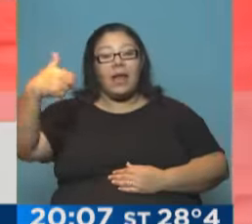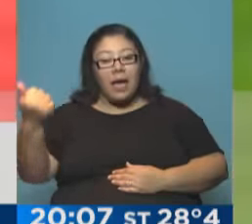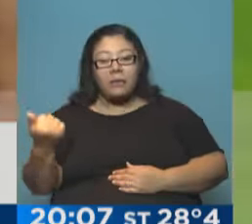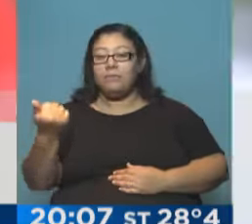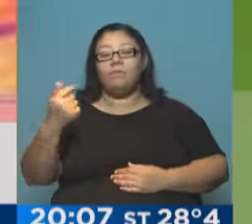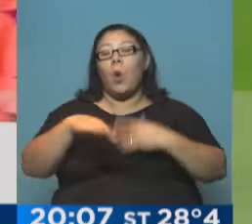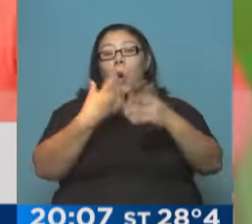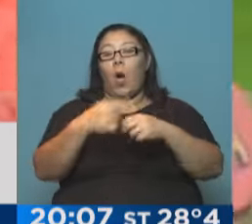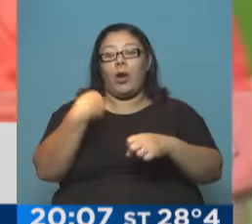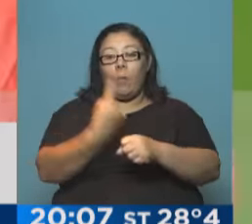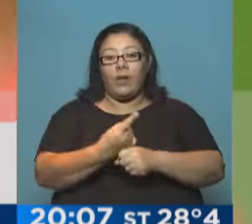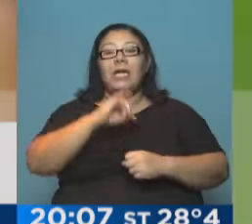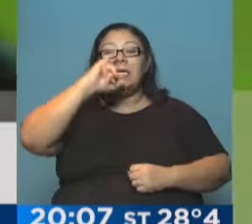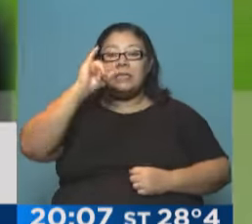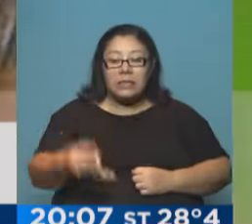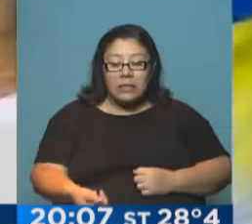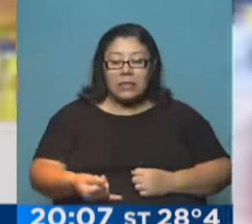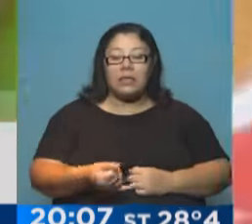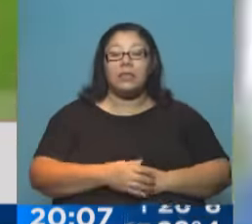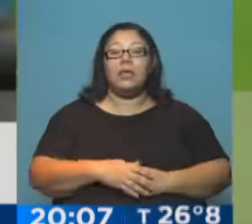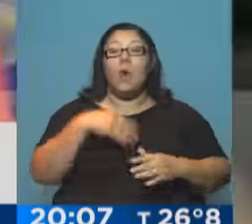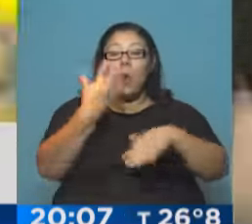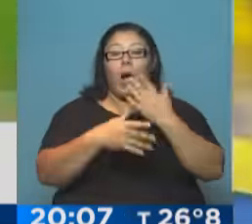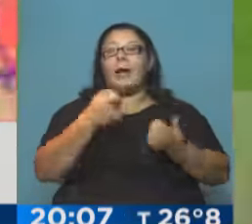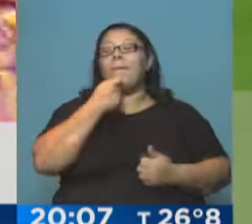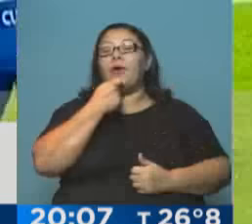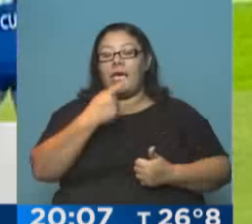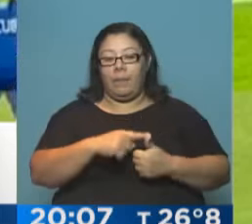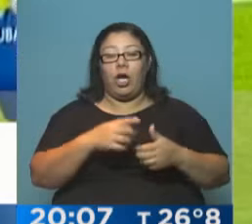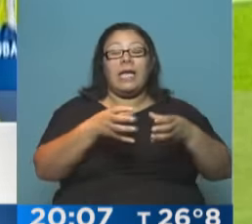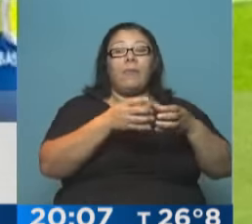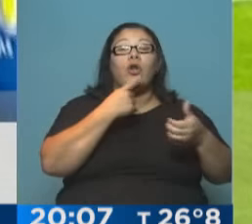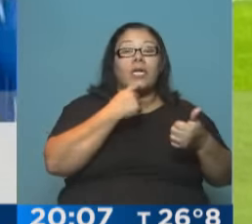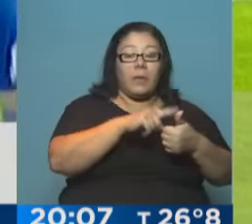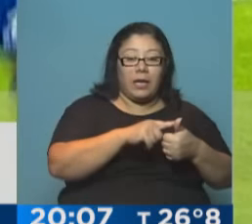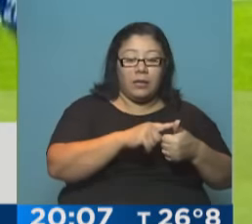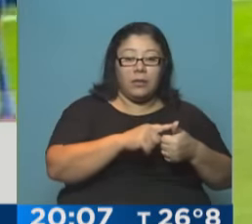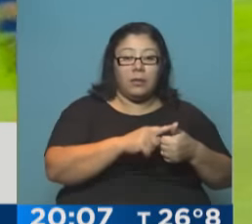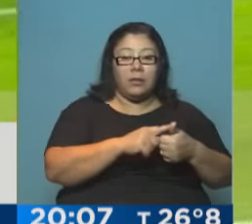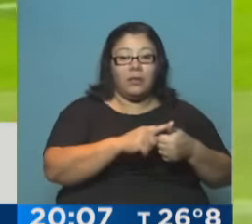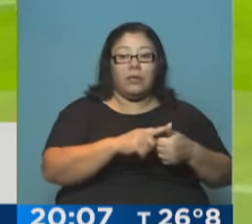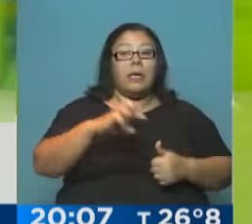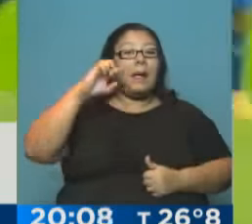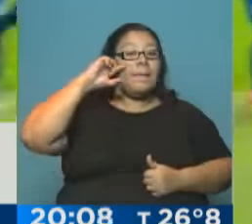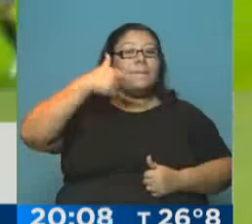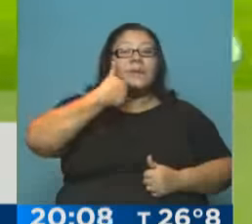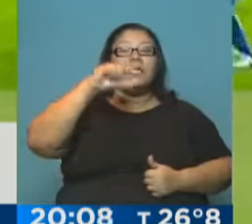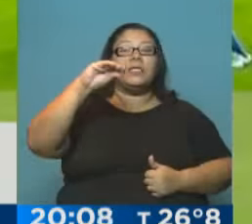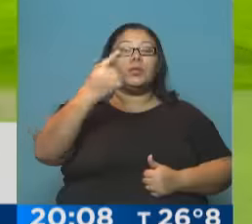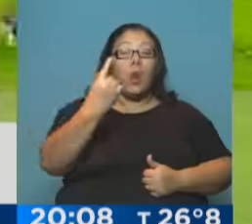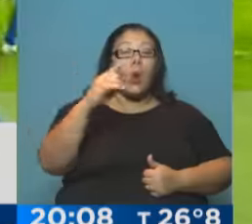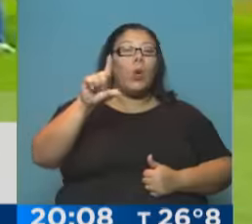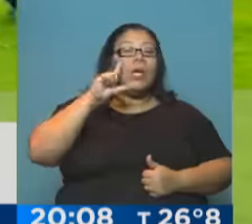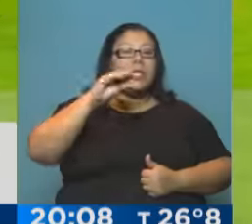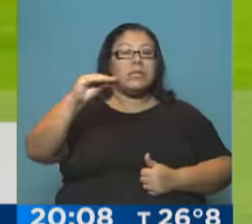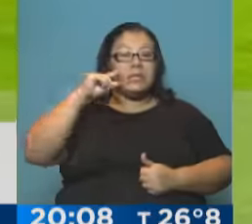presente. Sí van a poder hacerlo otros futbolistas, como en el caso de River, estará finalmente Leonardo Piscurici. Y de hecho va a ser titular en